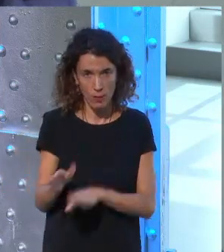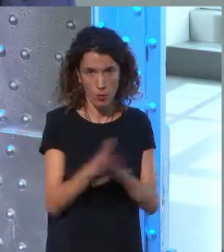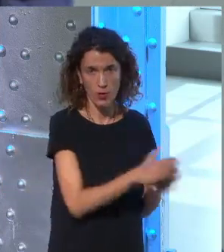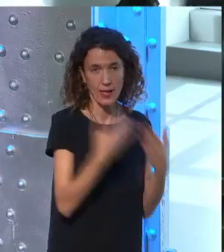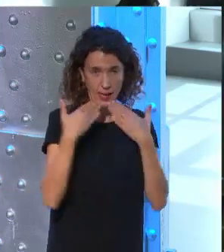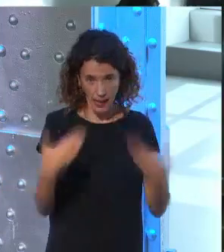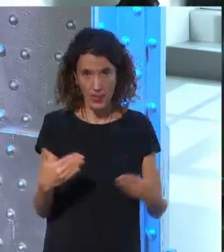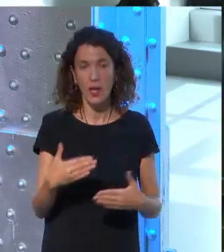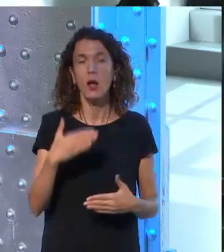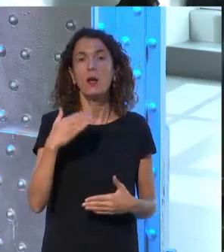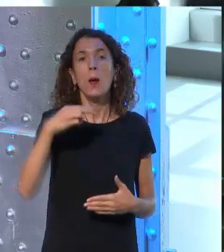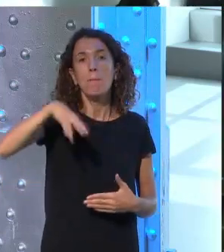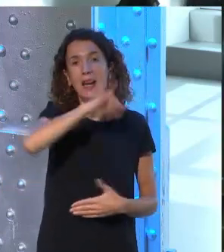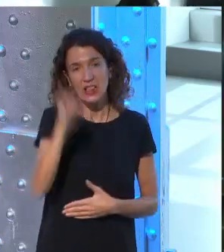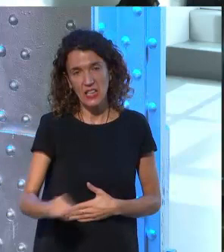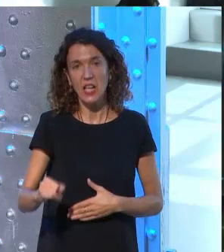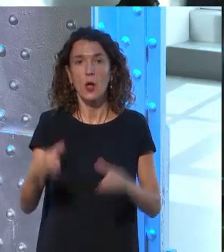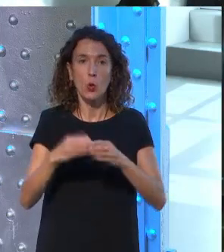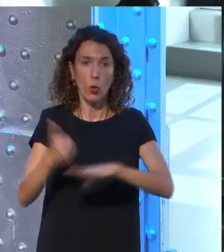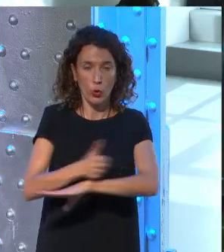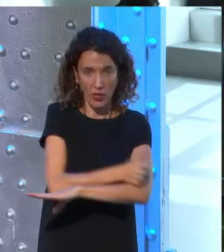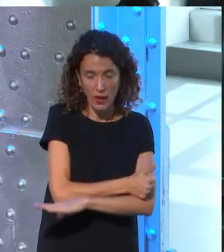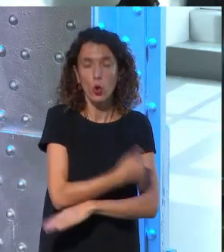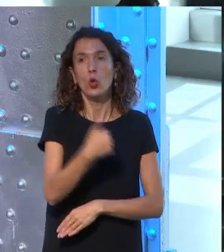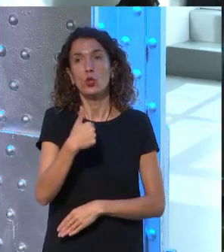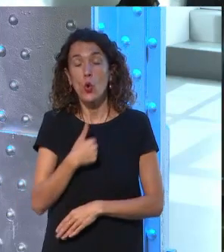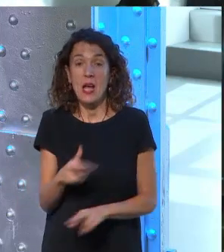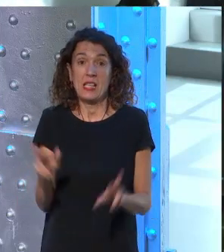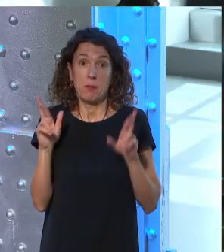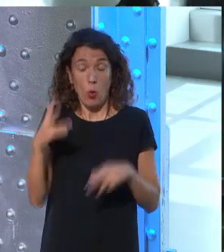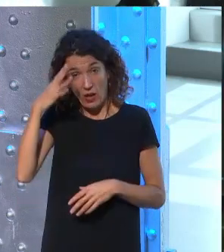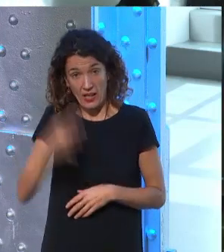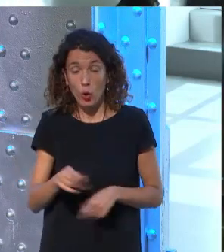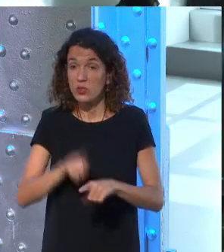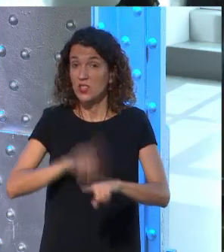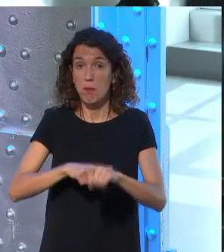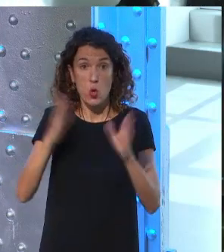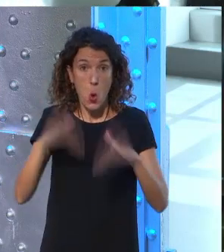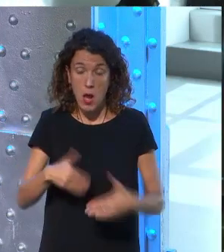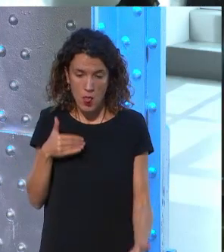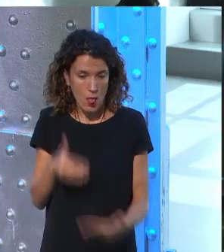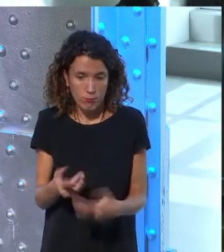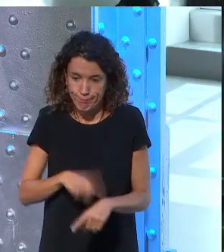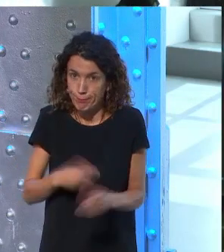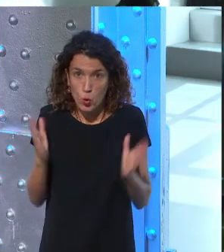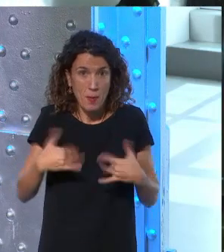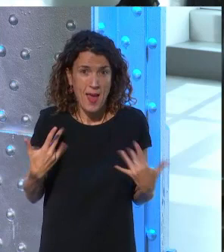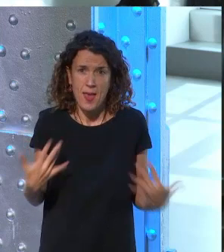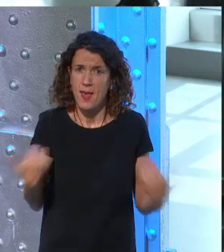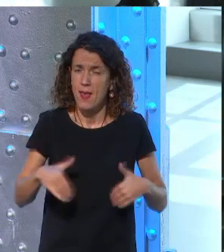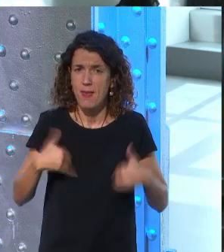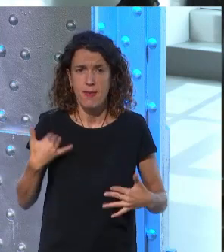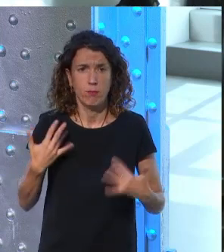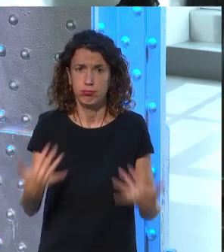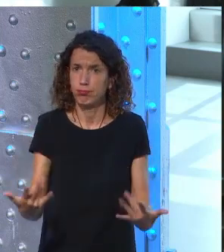Gracias. José Luis Martínez, de Ciudadanos. Bueno, yo espero que, yo creo que no queda tiempo ya, apenas queda tiempo, tenemos que actuar rápido y